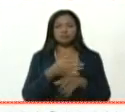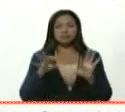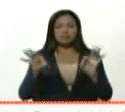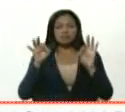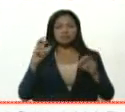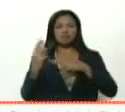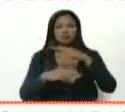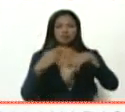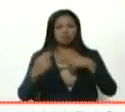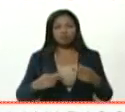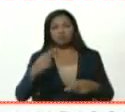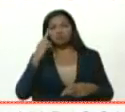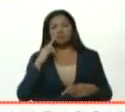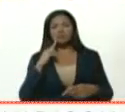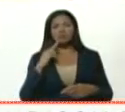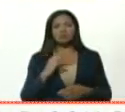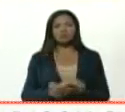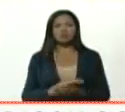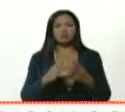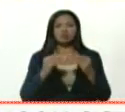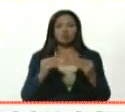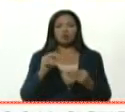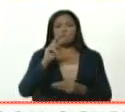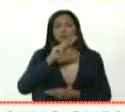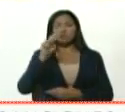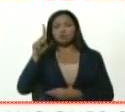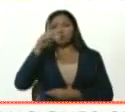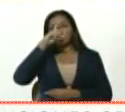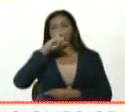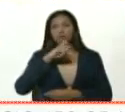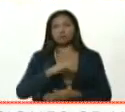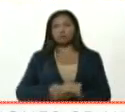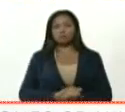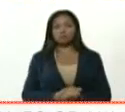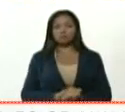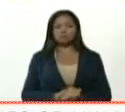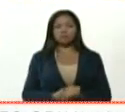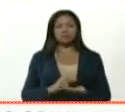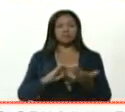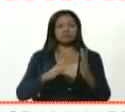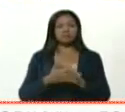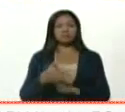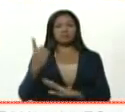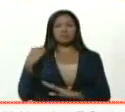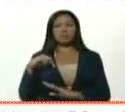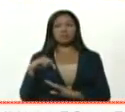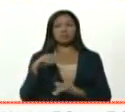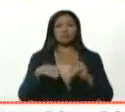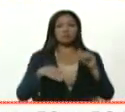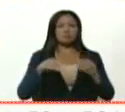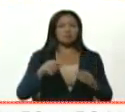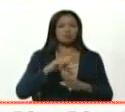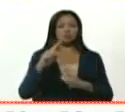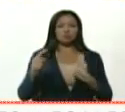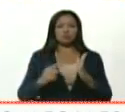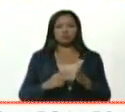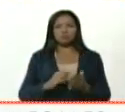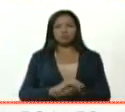Revolución Bolivariana en todos sus 21 años es tener los pies sobre la tierra.